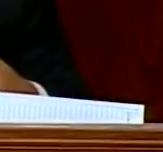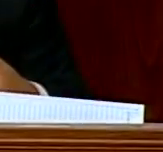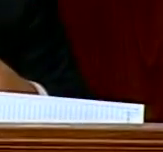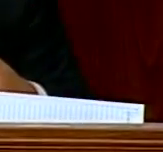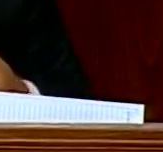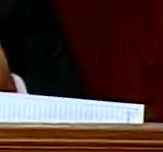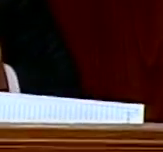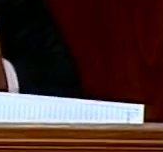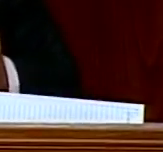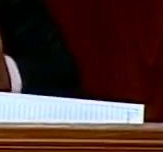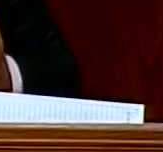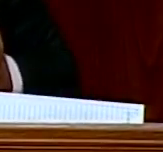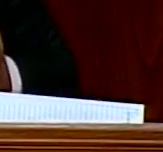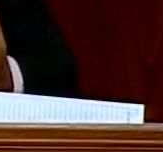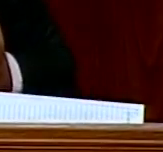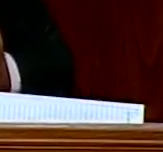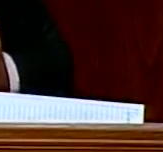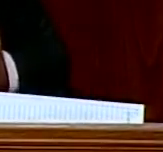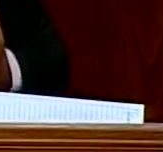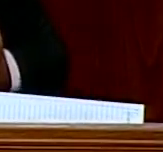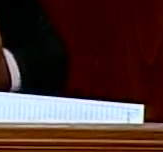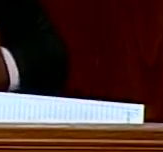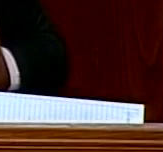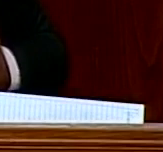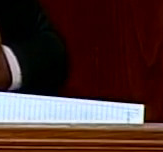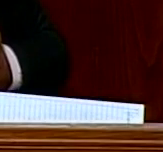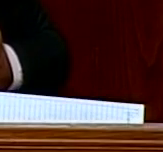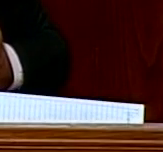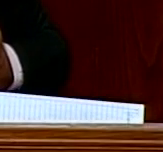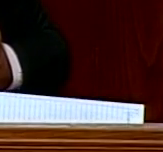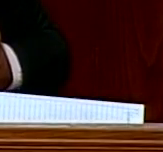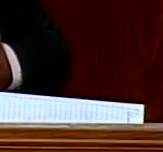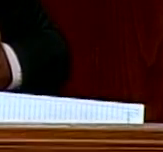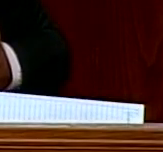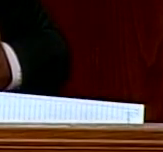sanciona. Pero nadie se acuerda de Trump con los niños presos.